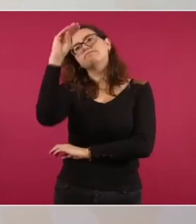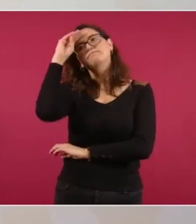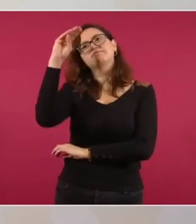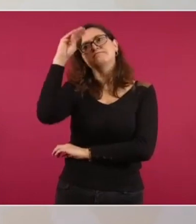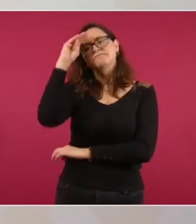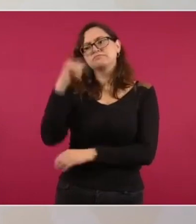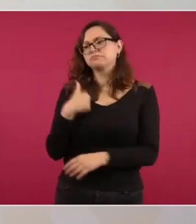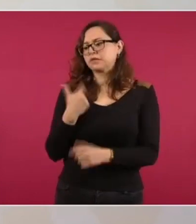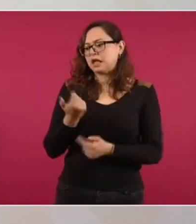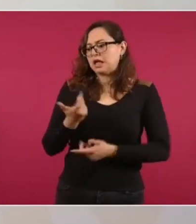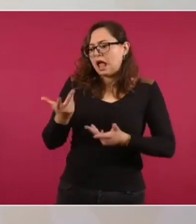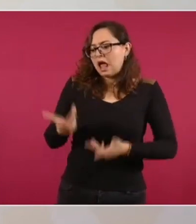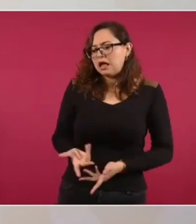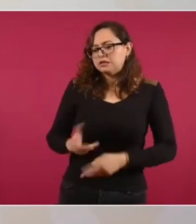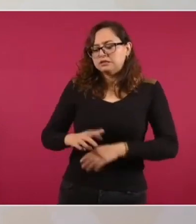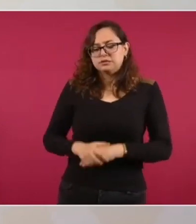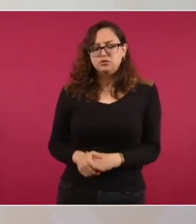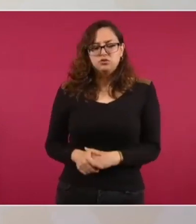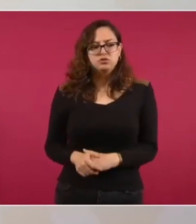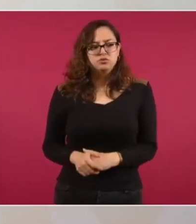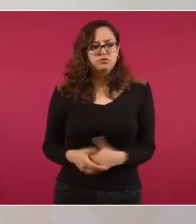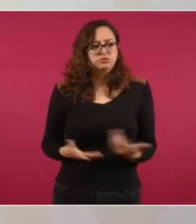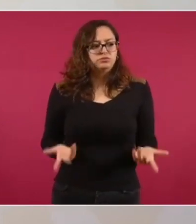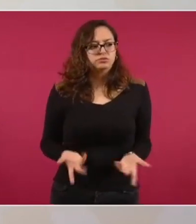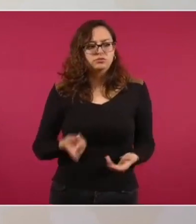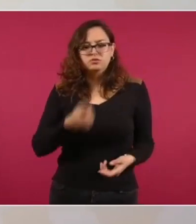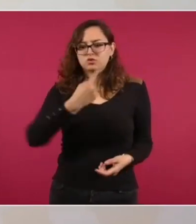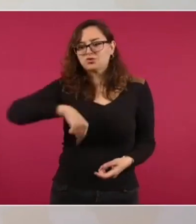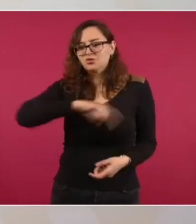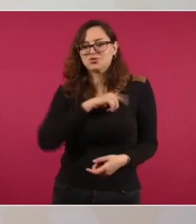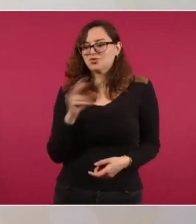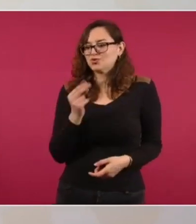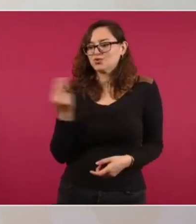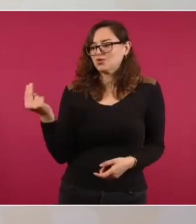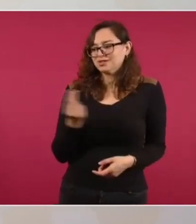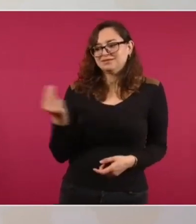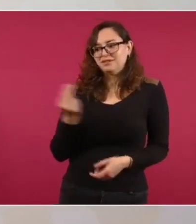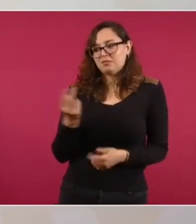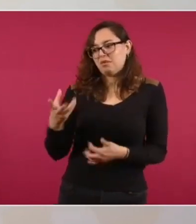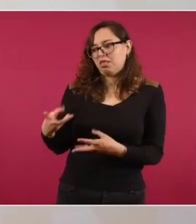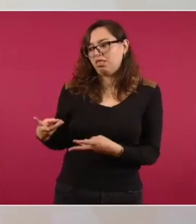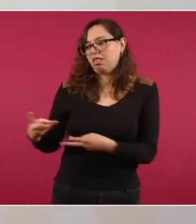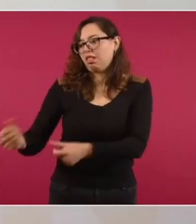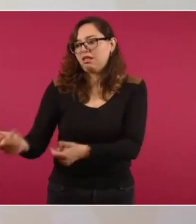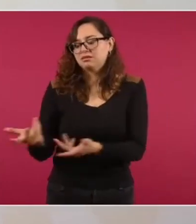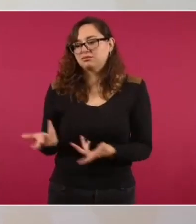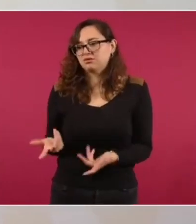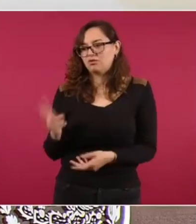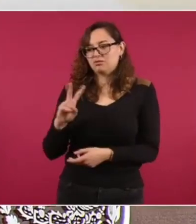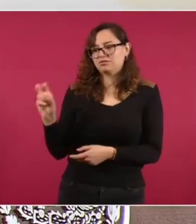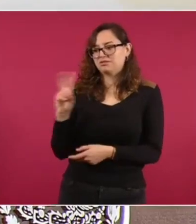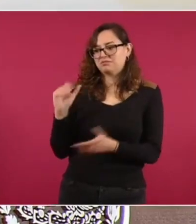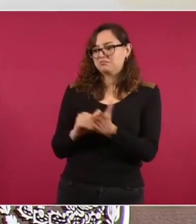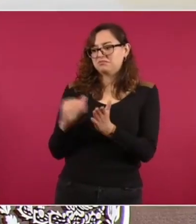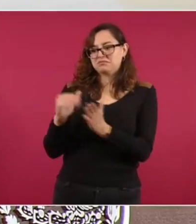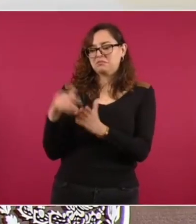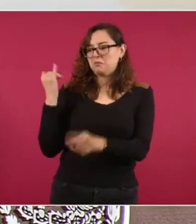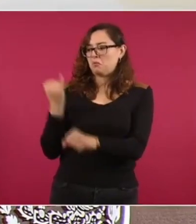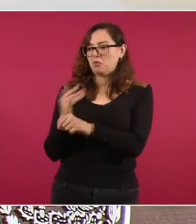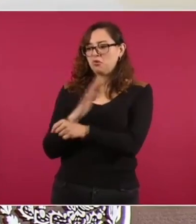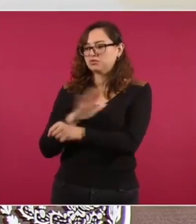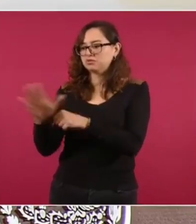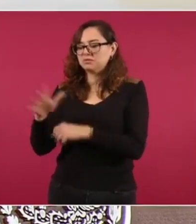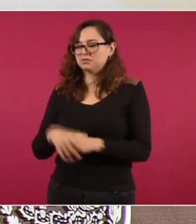Y seguimos utilizando el mismo dinero, los 5 millones, y el resto